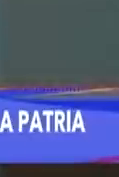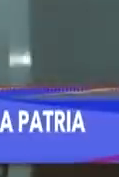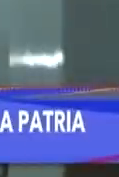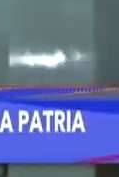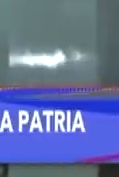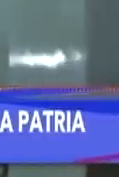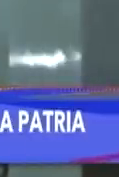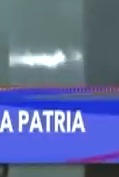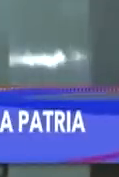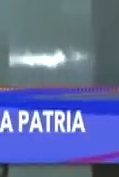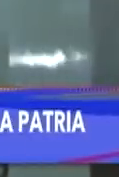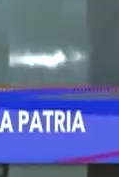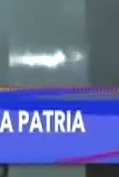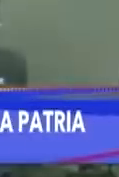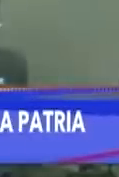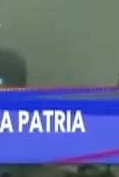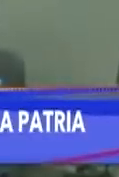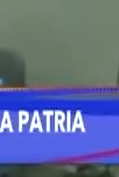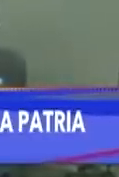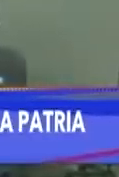hemos recuperado